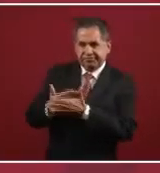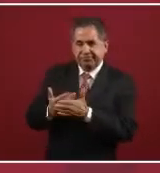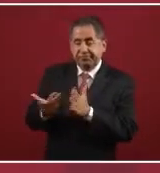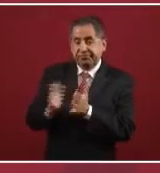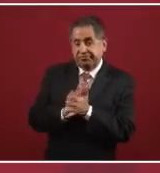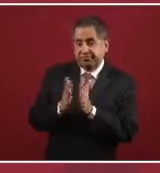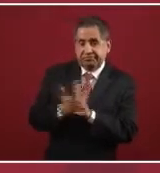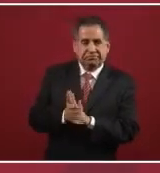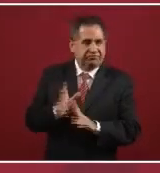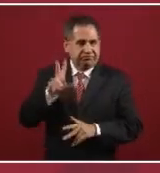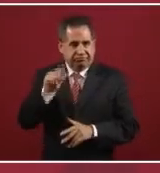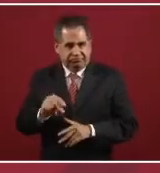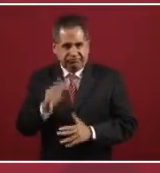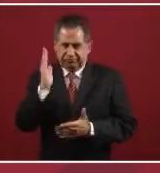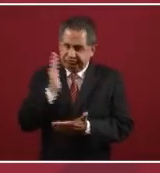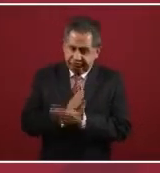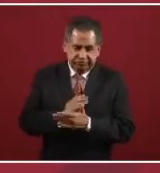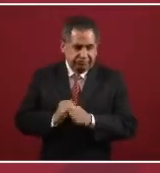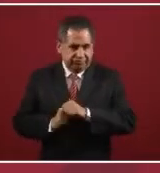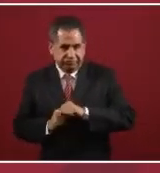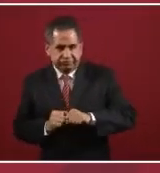contubernio y que